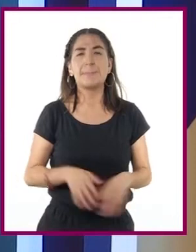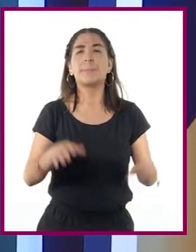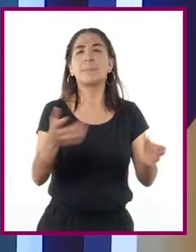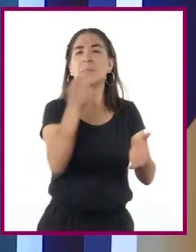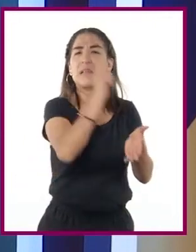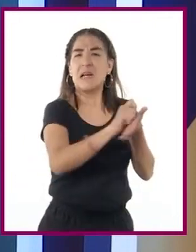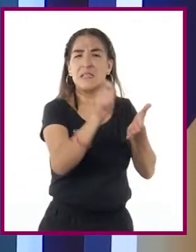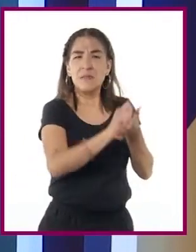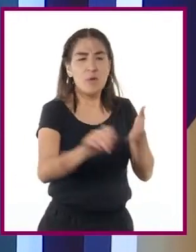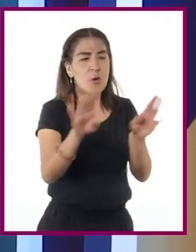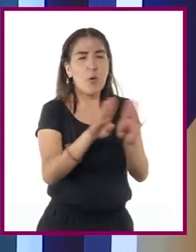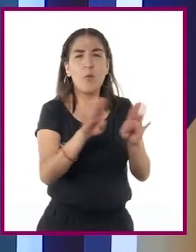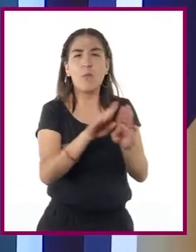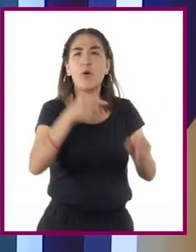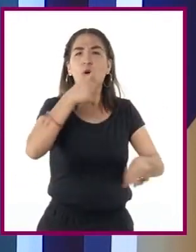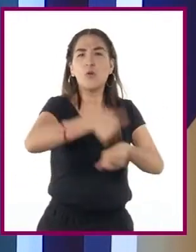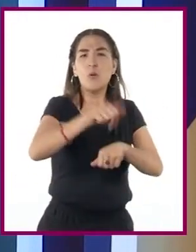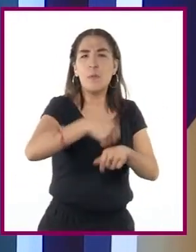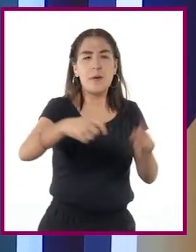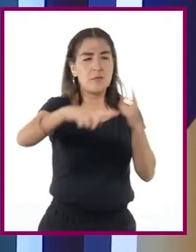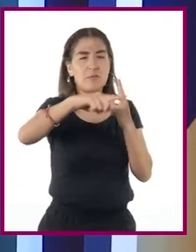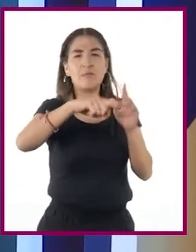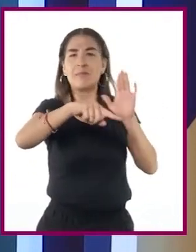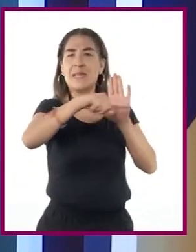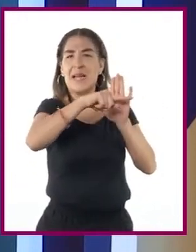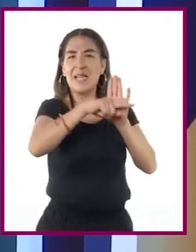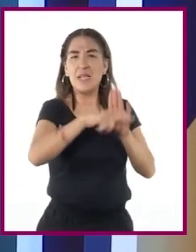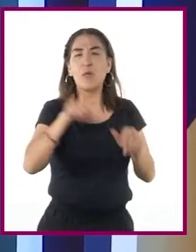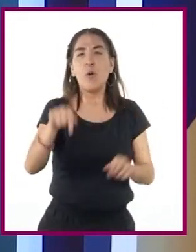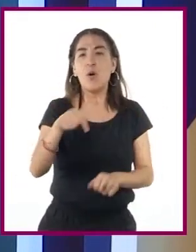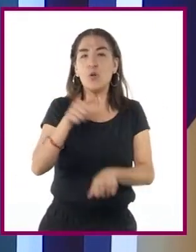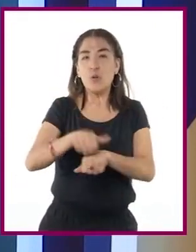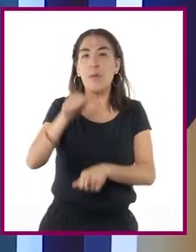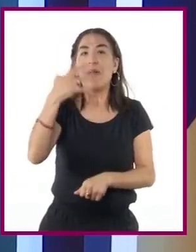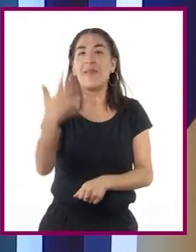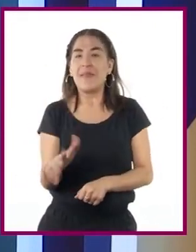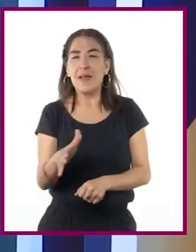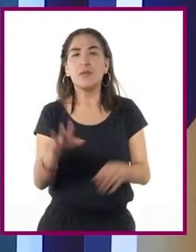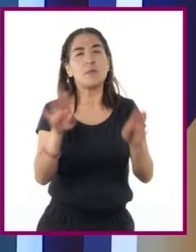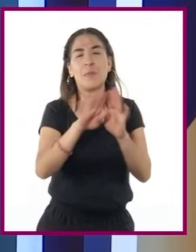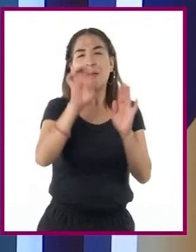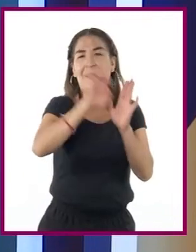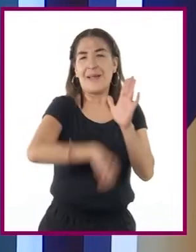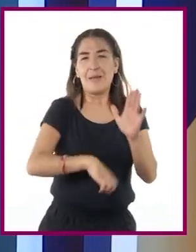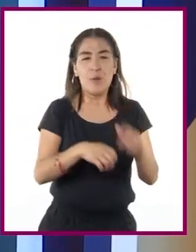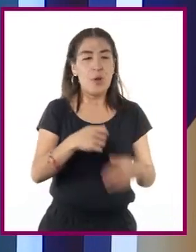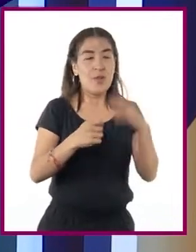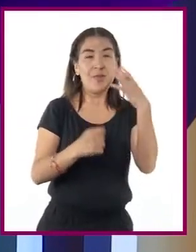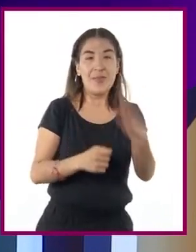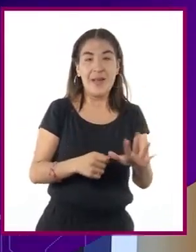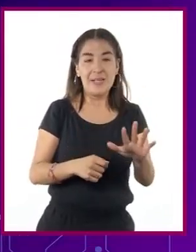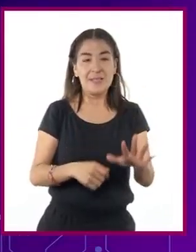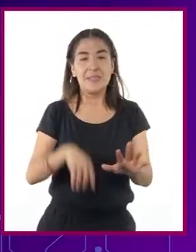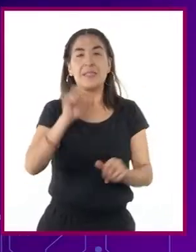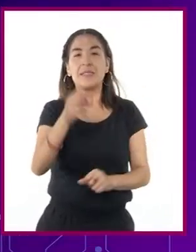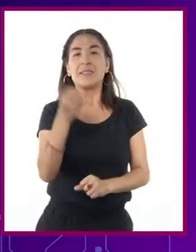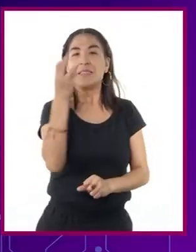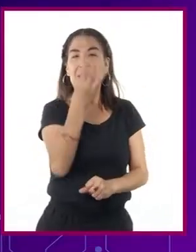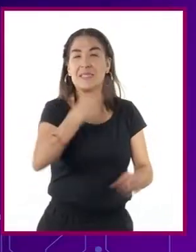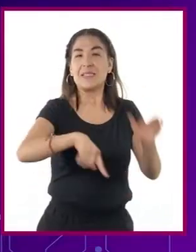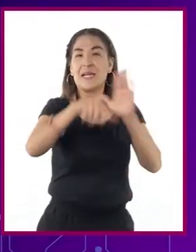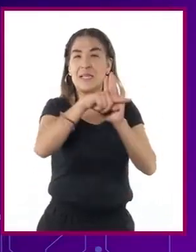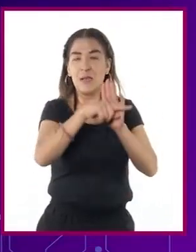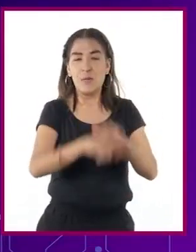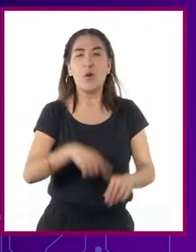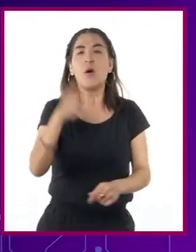potencia negativa de base 10? Por ejemplo, 10 elevado al exponente 3 negativo y 10 elevado al exponente 5